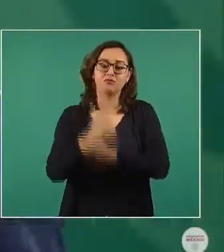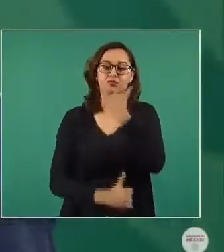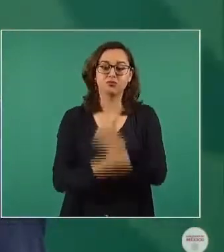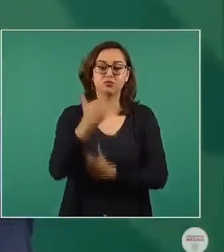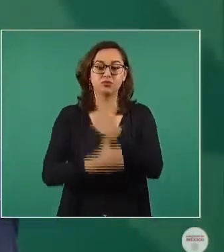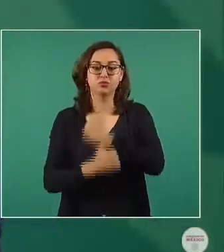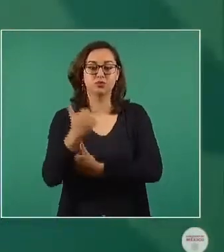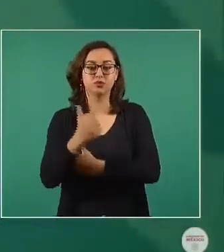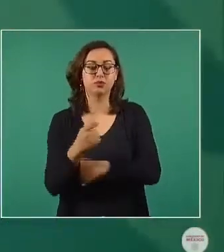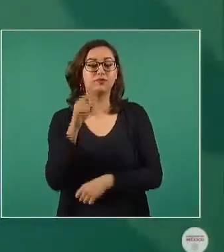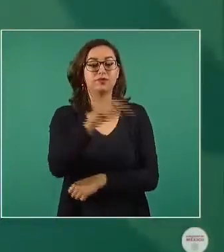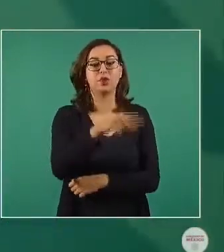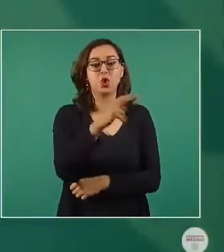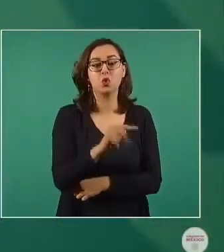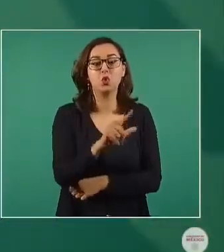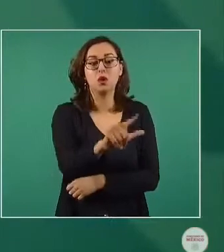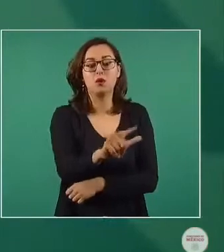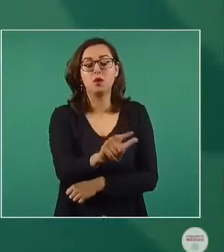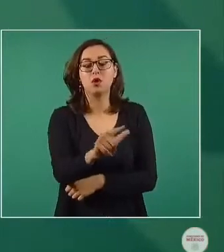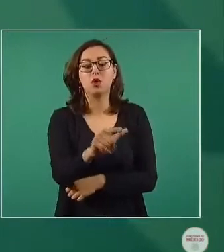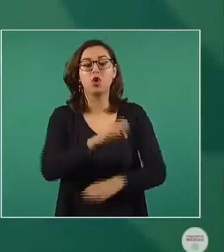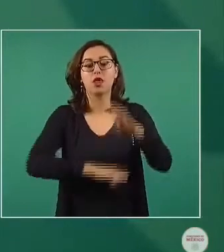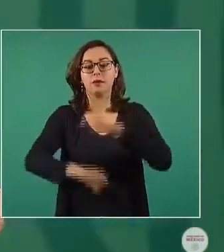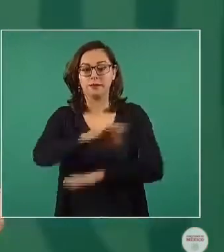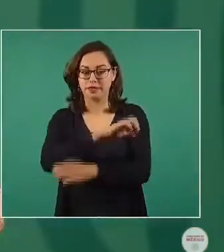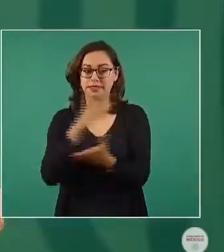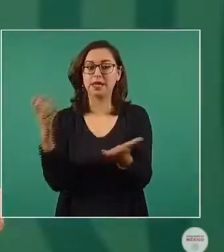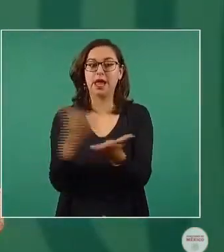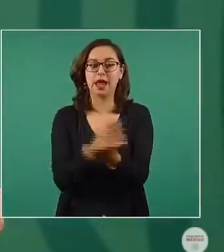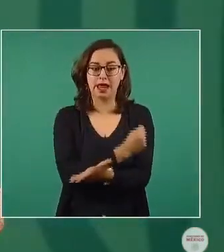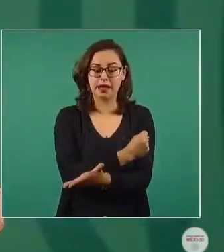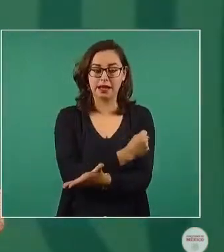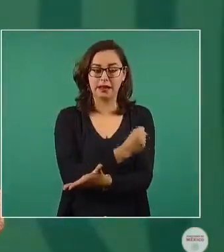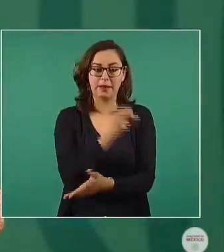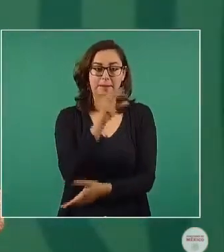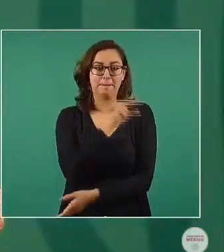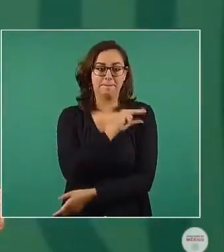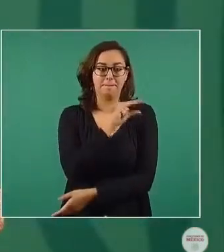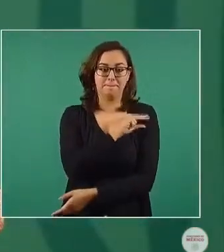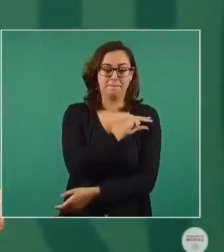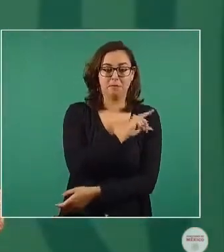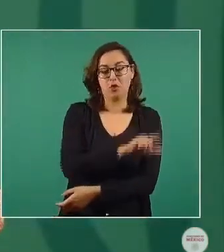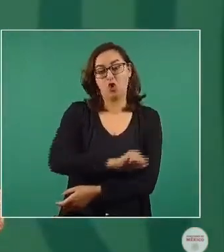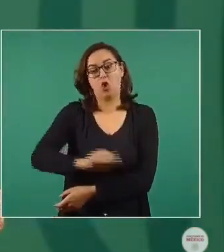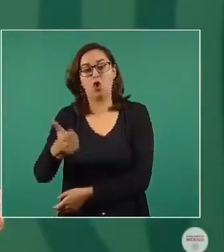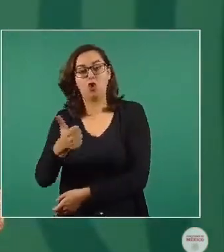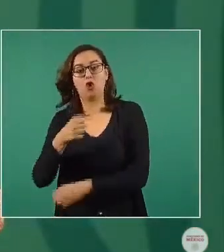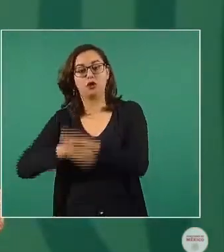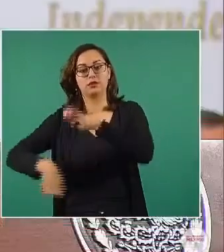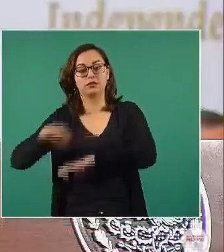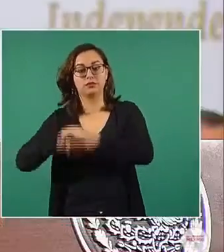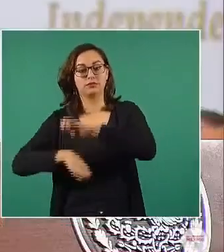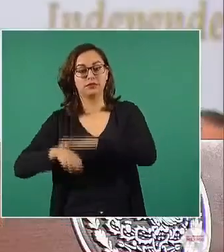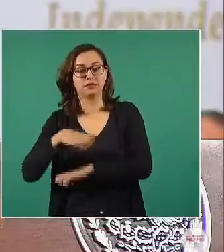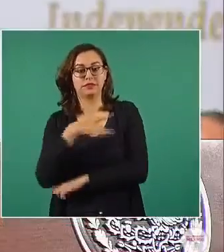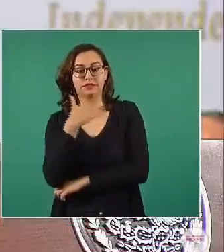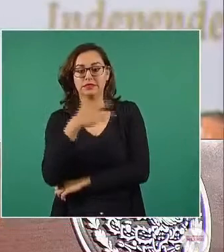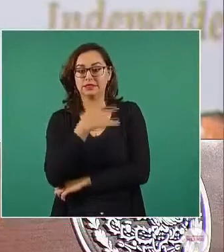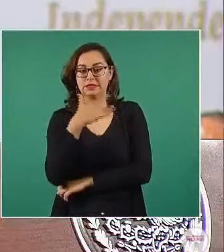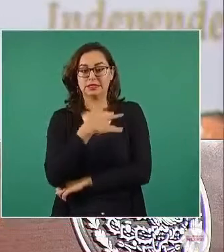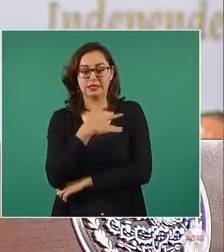Pero el que tenía el contrato, o la empresa que tenía el contrato, es la que supuestamente tiene